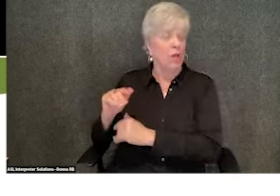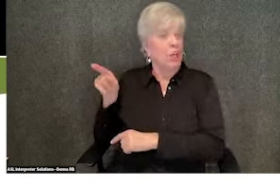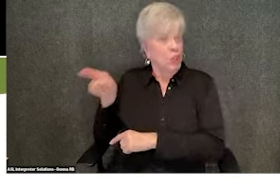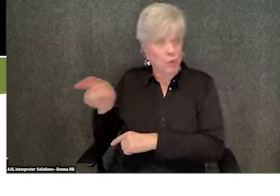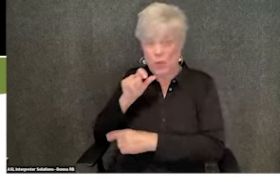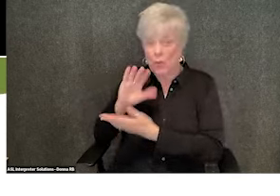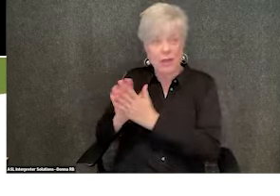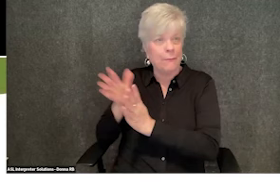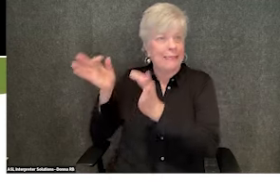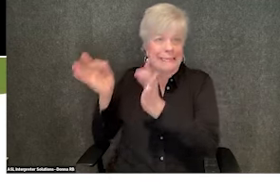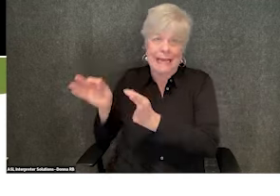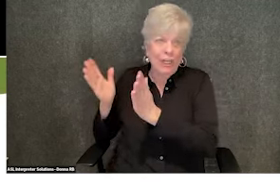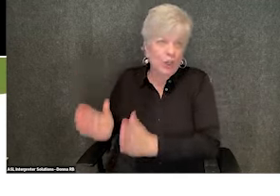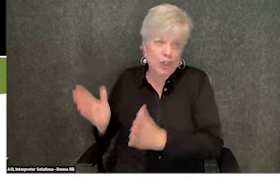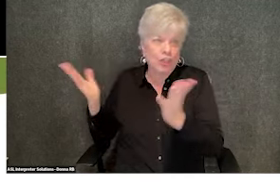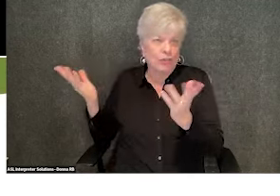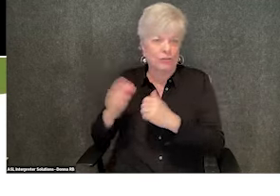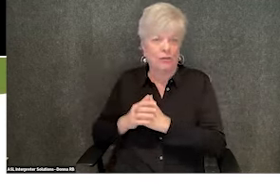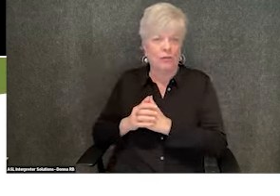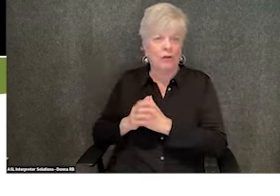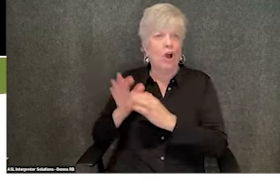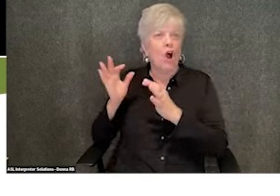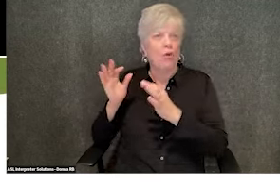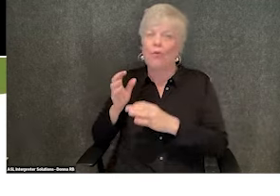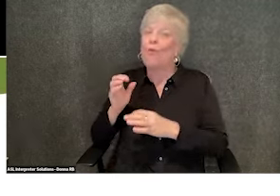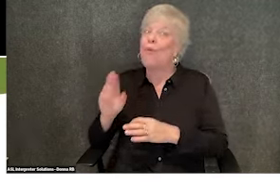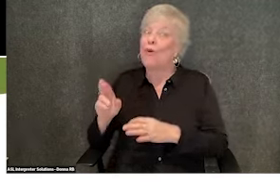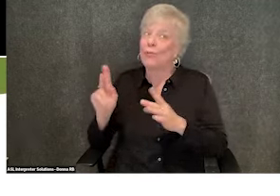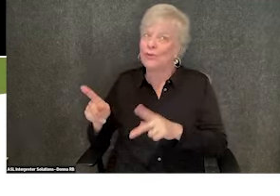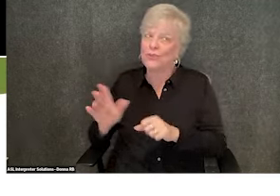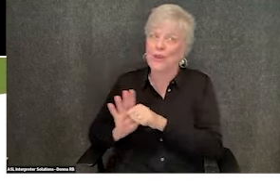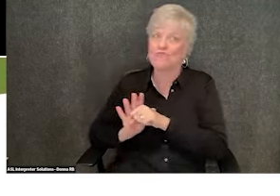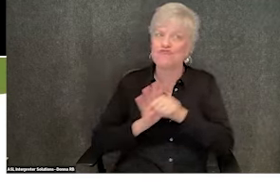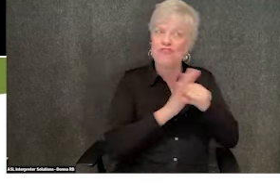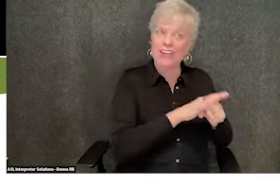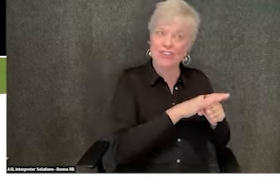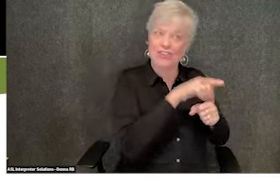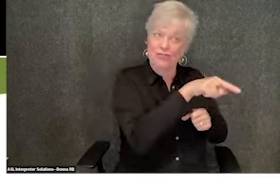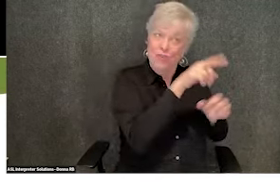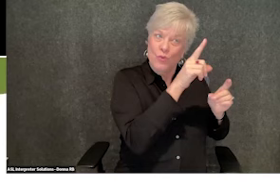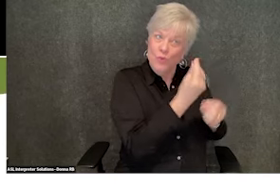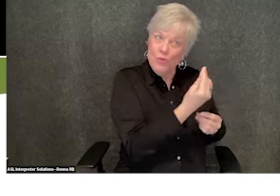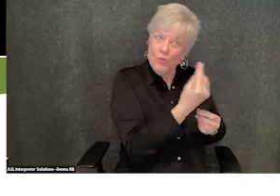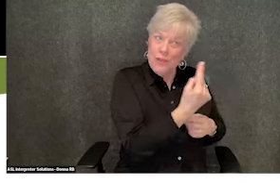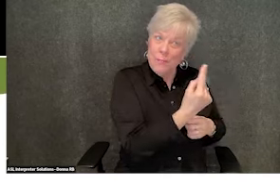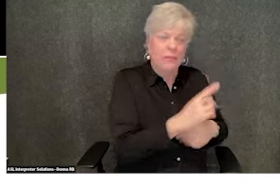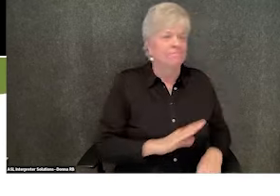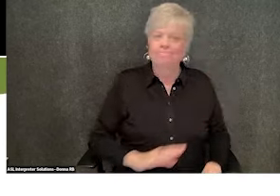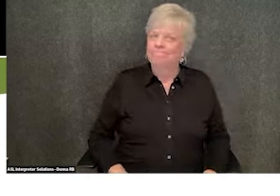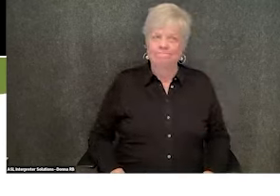rol. Usted no se convierte en una persona que tiene custodia, que va a ser la persona que